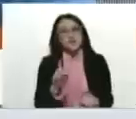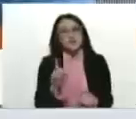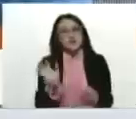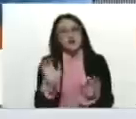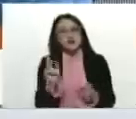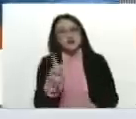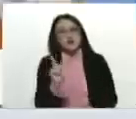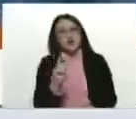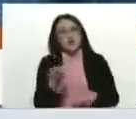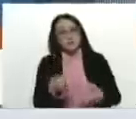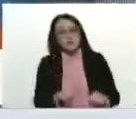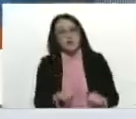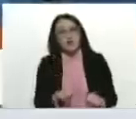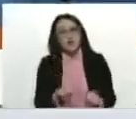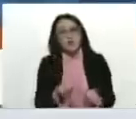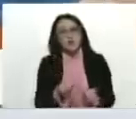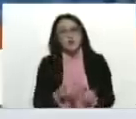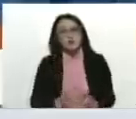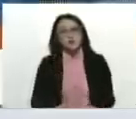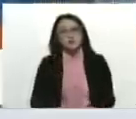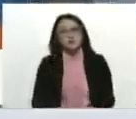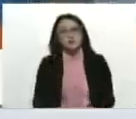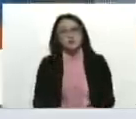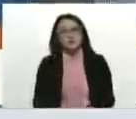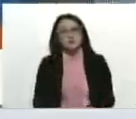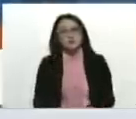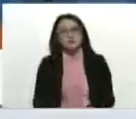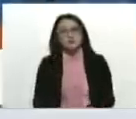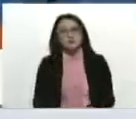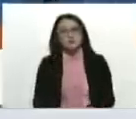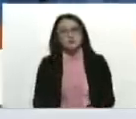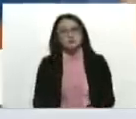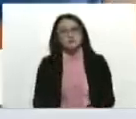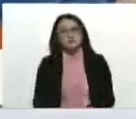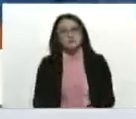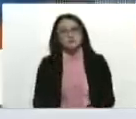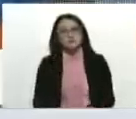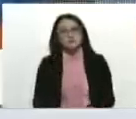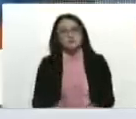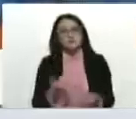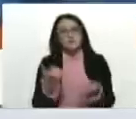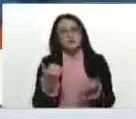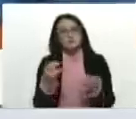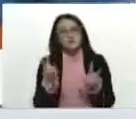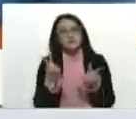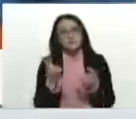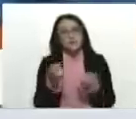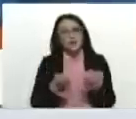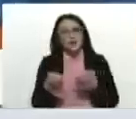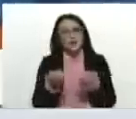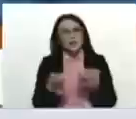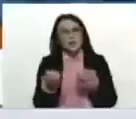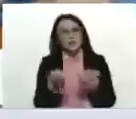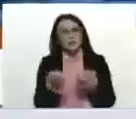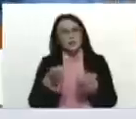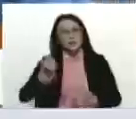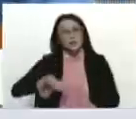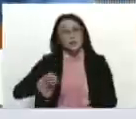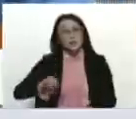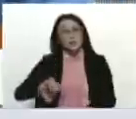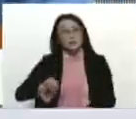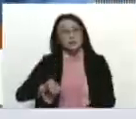invasión es todo un marco supuestamente civilizatorio económico jurídico